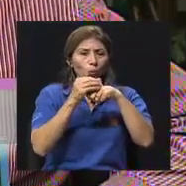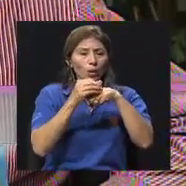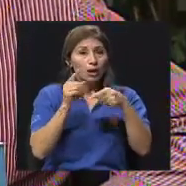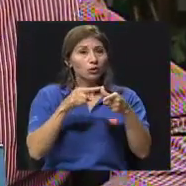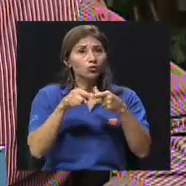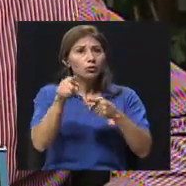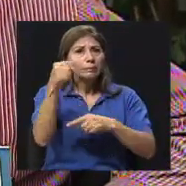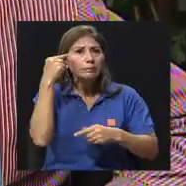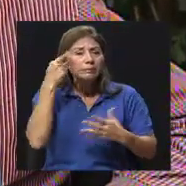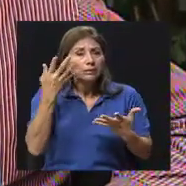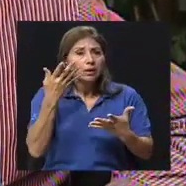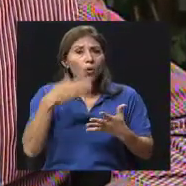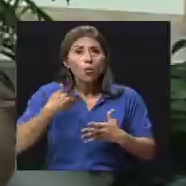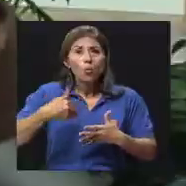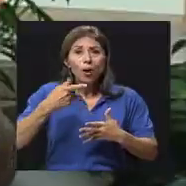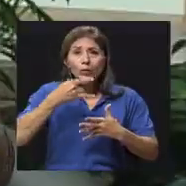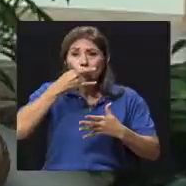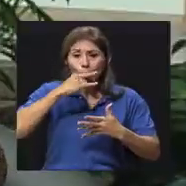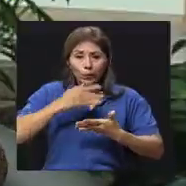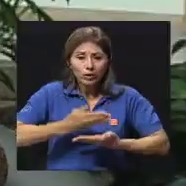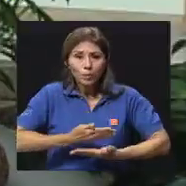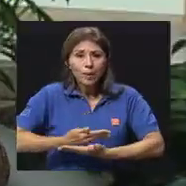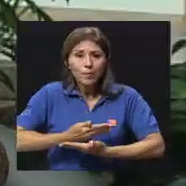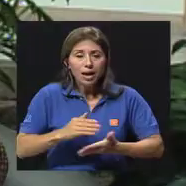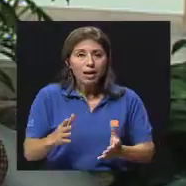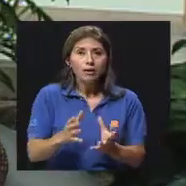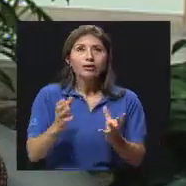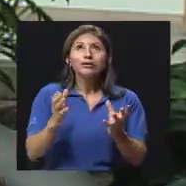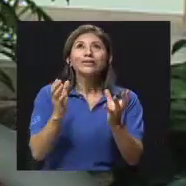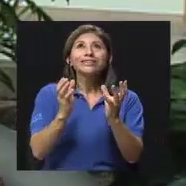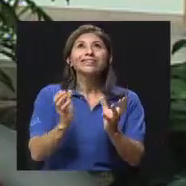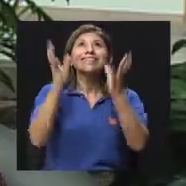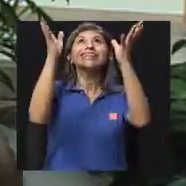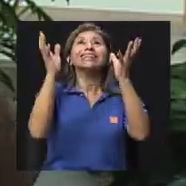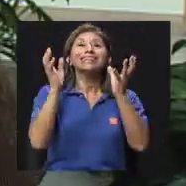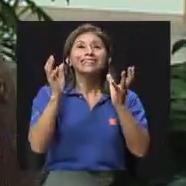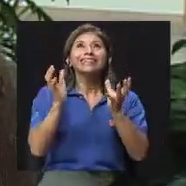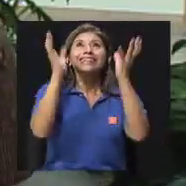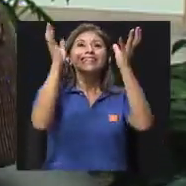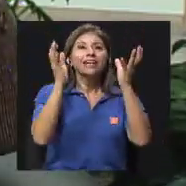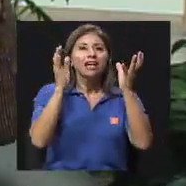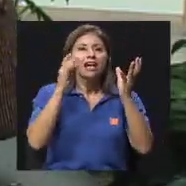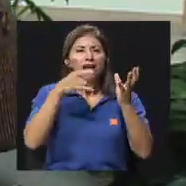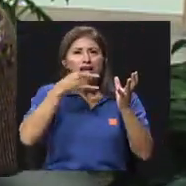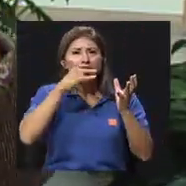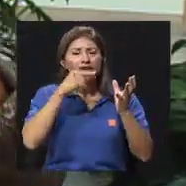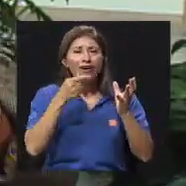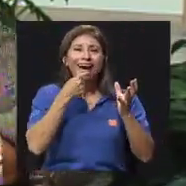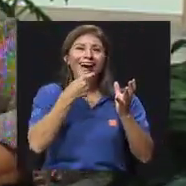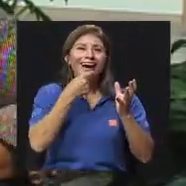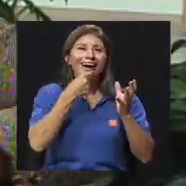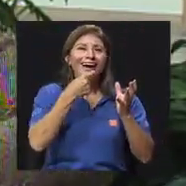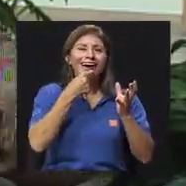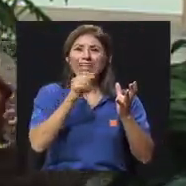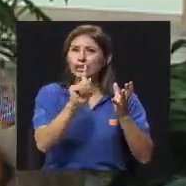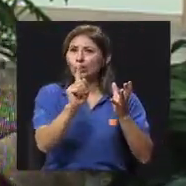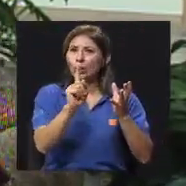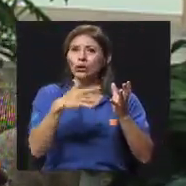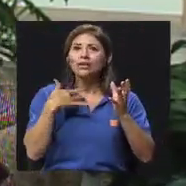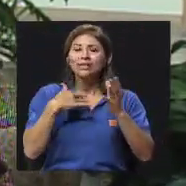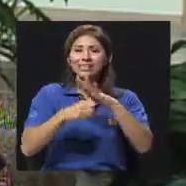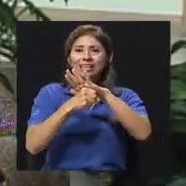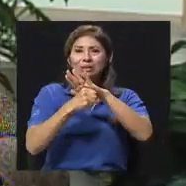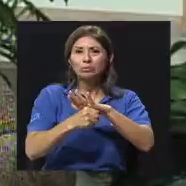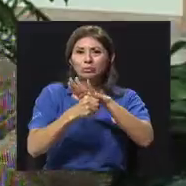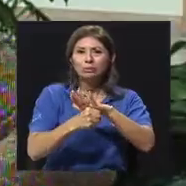deditos. Entonces, imagínense ese cuando sube el bebé. Y el chiquito viene con risa, no, él lo que está sintiendo es una presión como cuando montan al